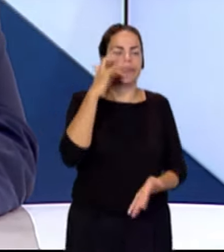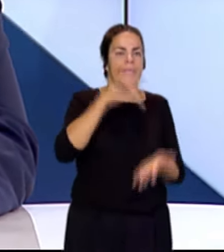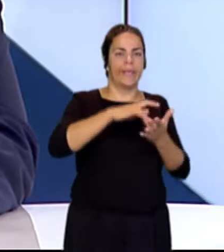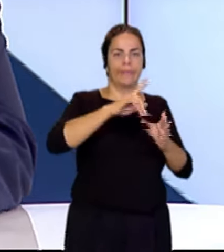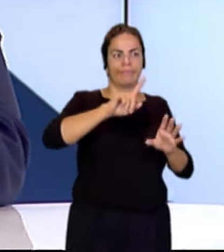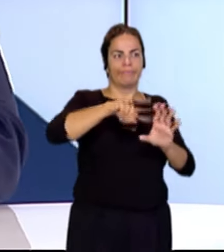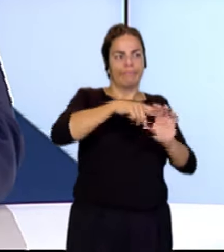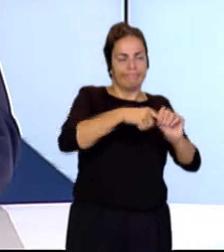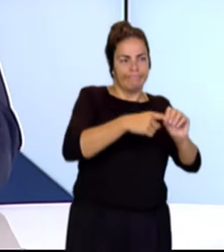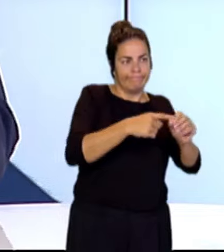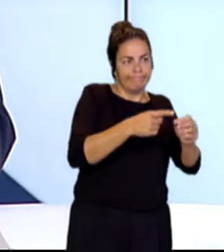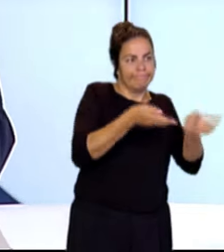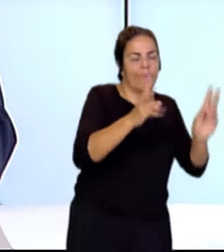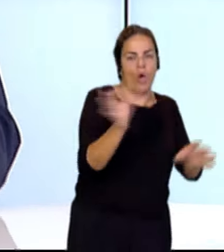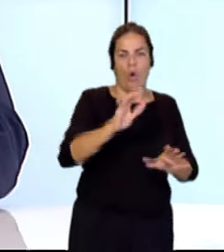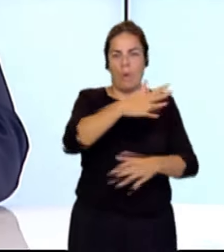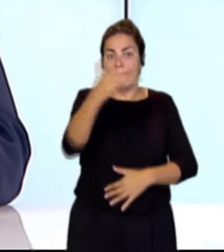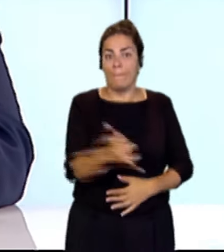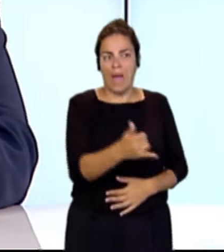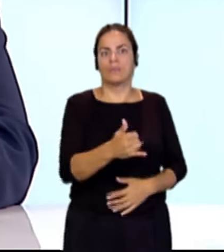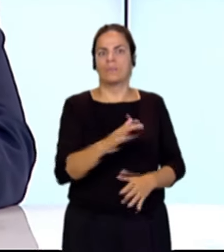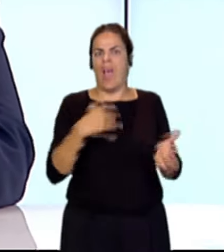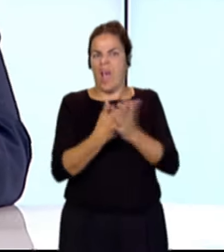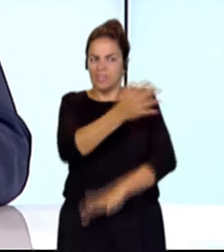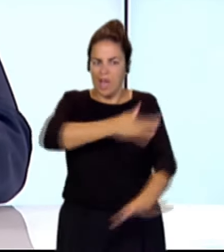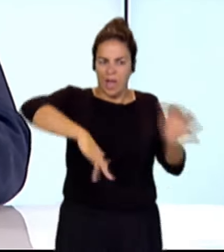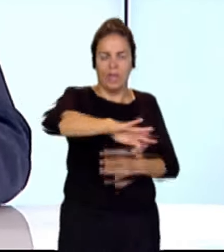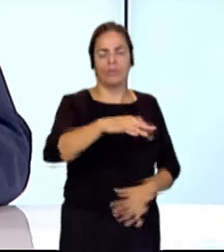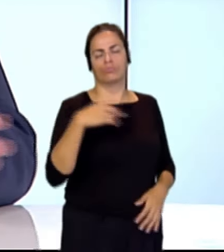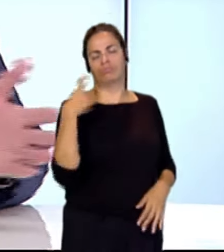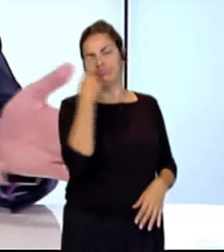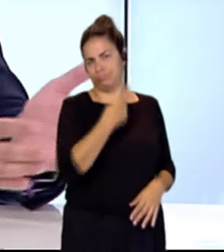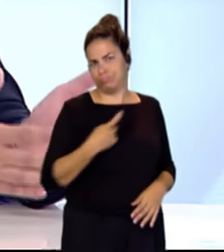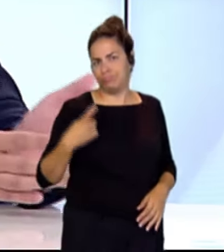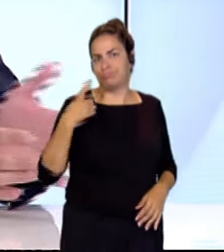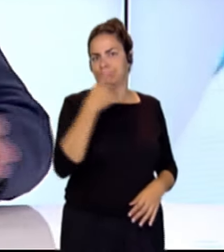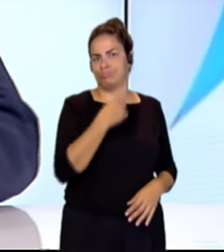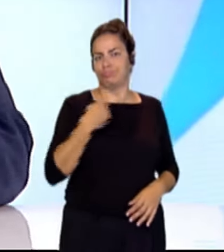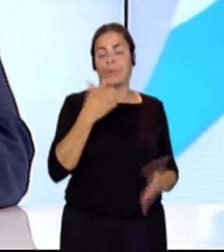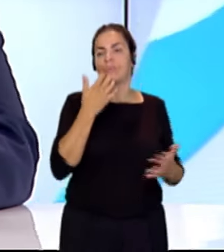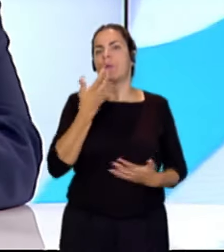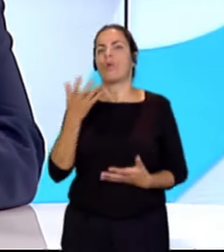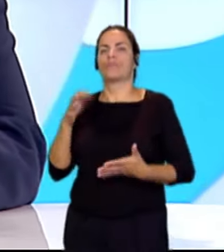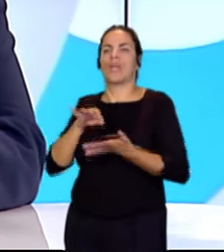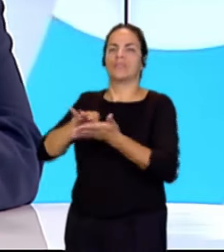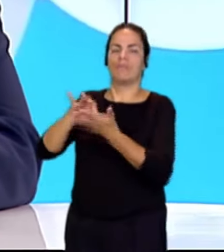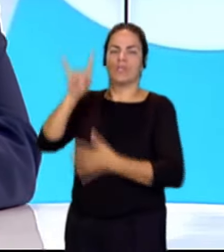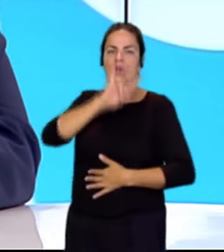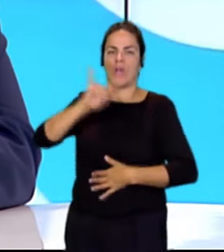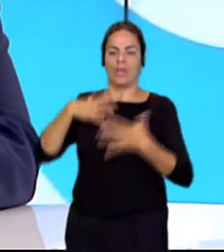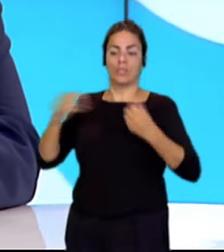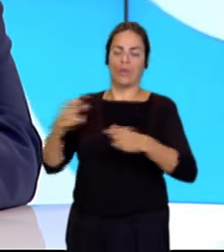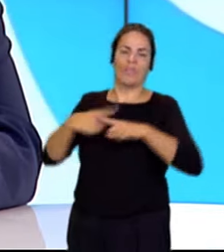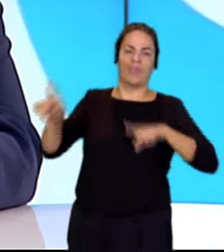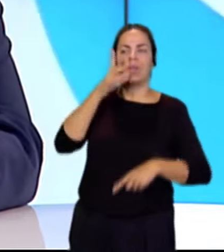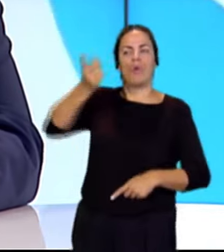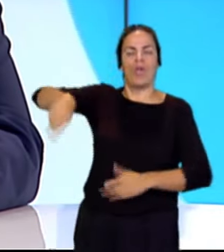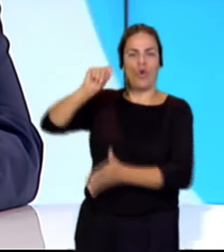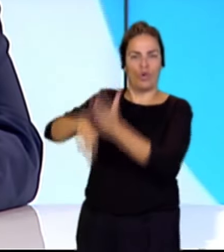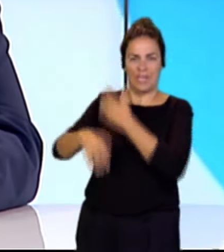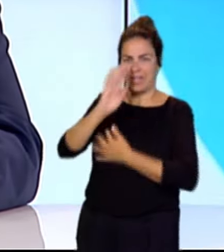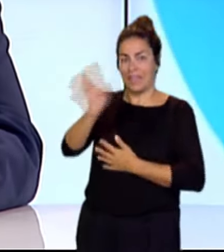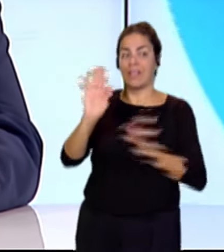bajas bien nosotros en la consejería de Educación cosa que por ejemplo no pasa con el servicio canario de salud que contrata de manera directa nosotros tenemos